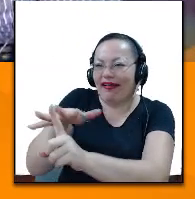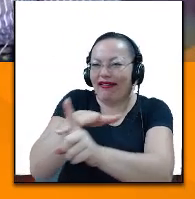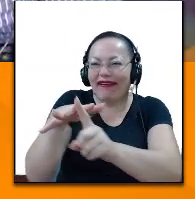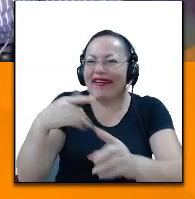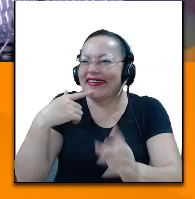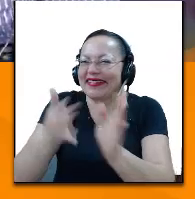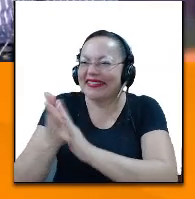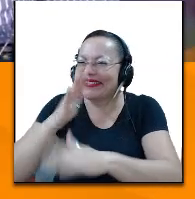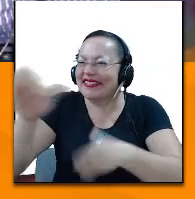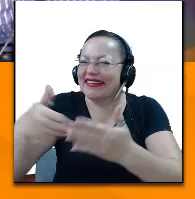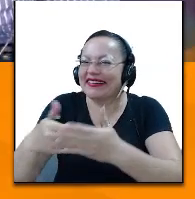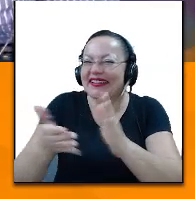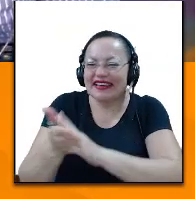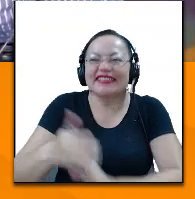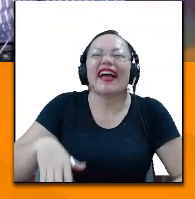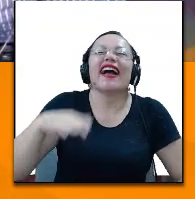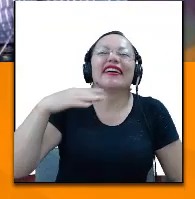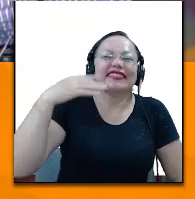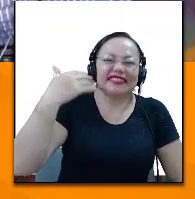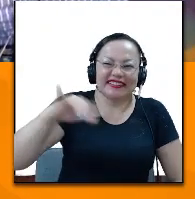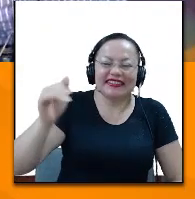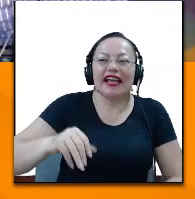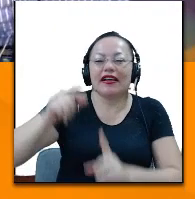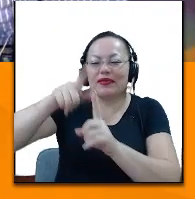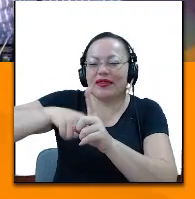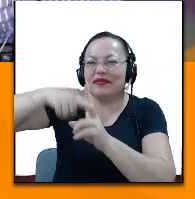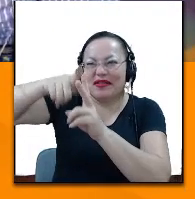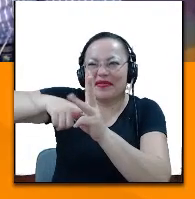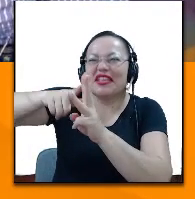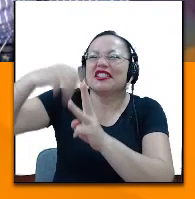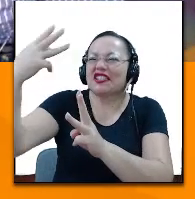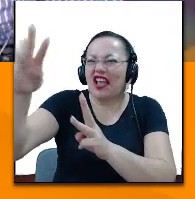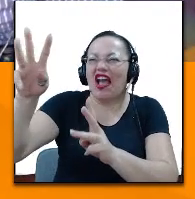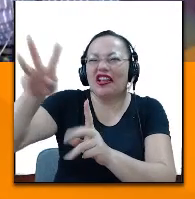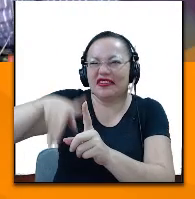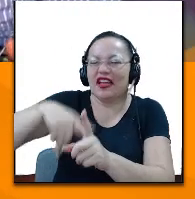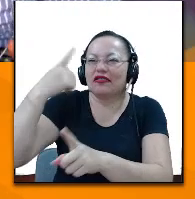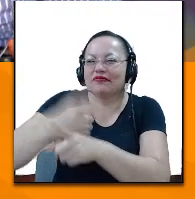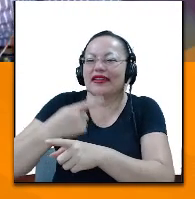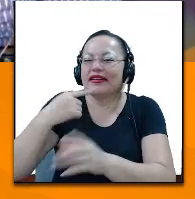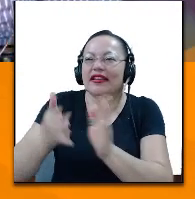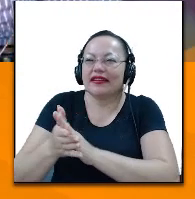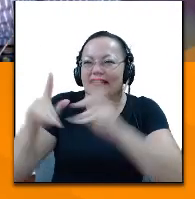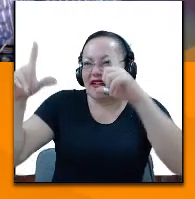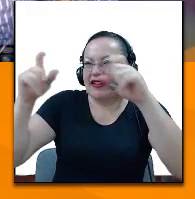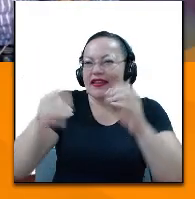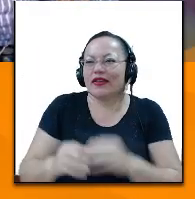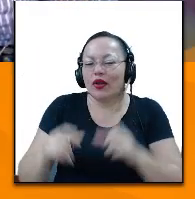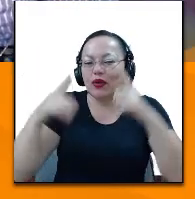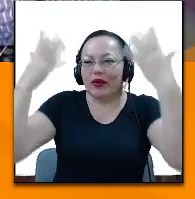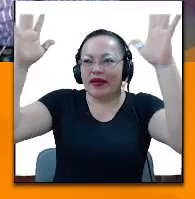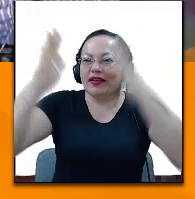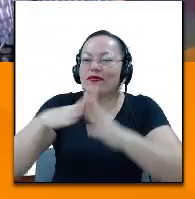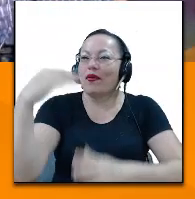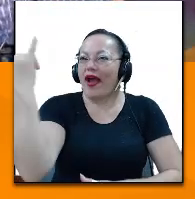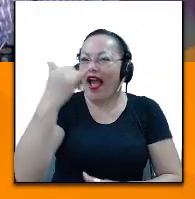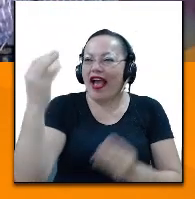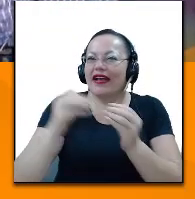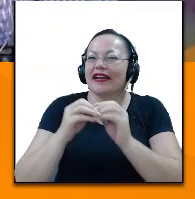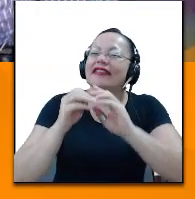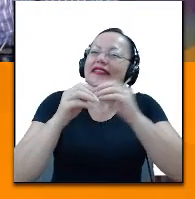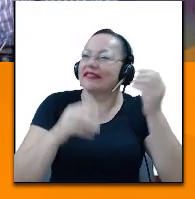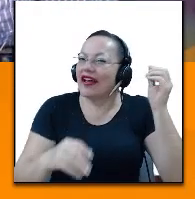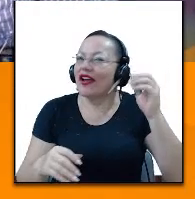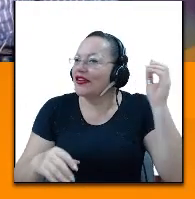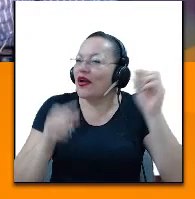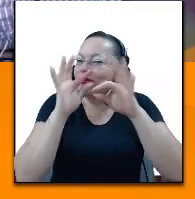ya cumplió los 3 meses, por ahí tenemos una foto de ella donde celebraba con bombas azules y cositas y moñitos